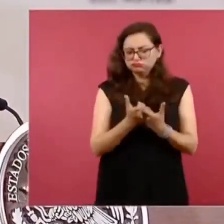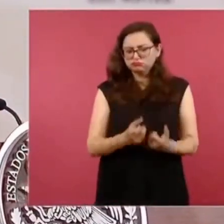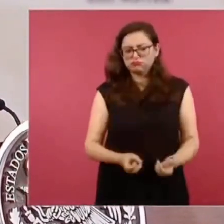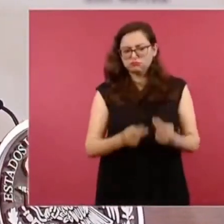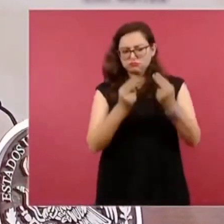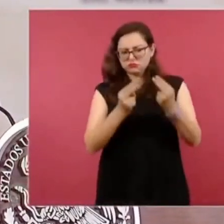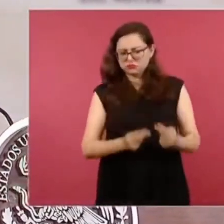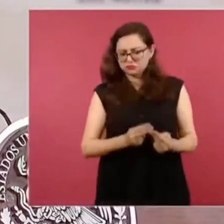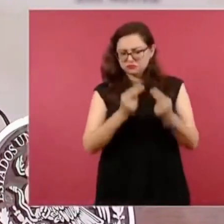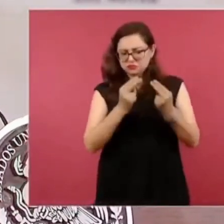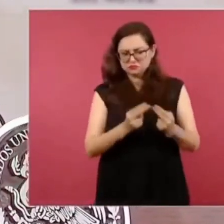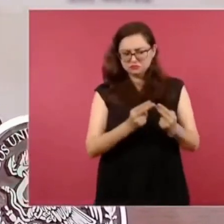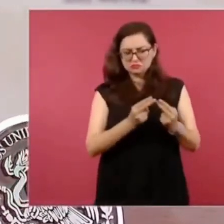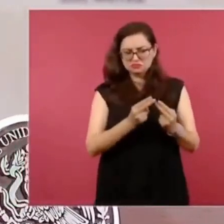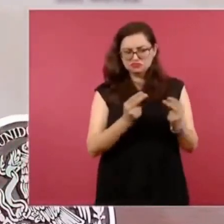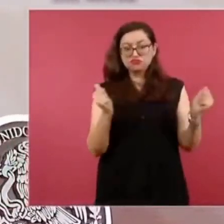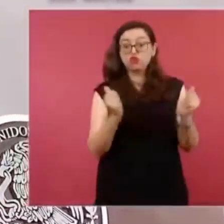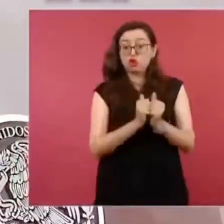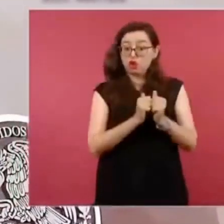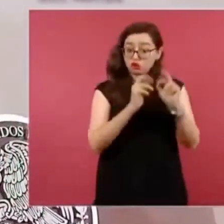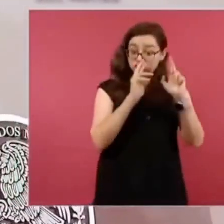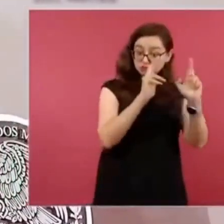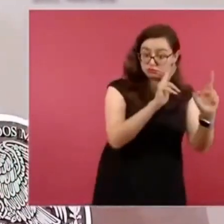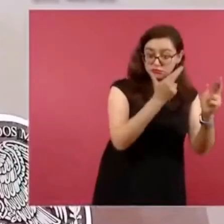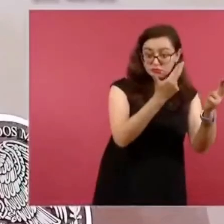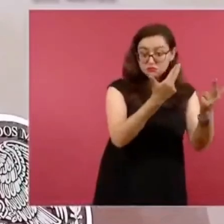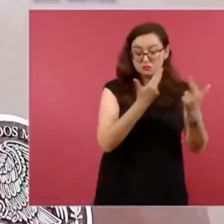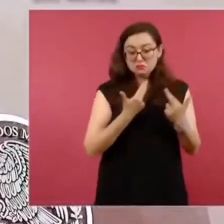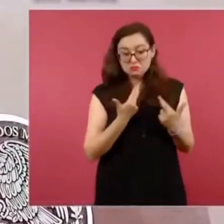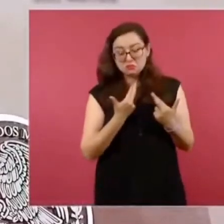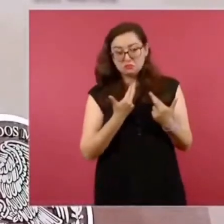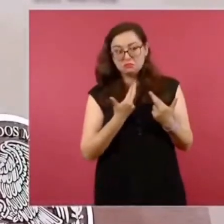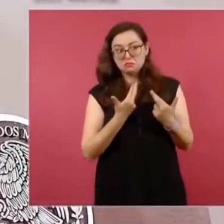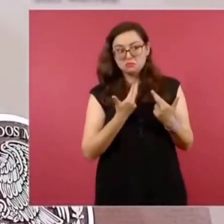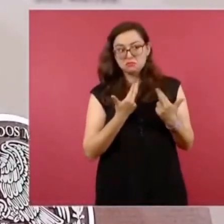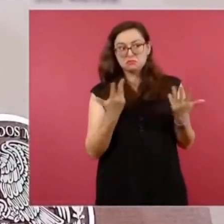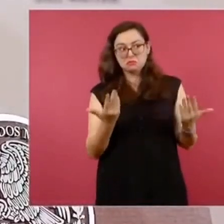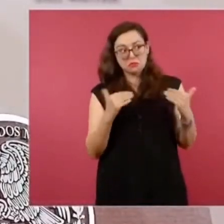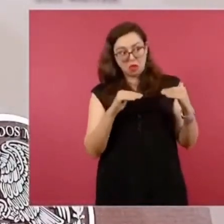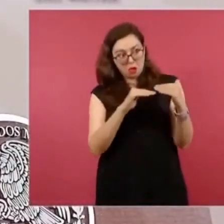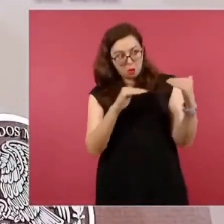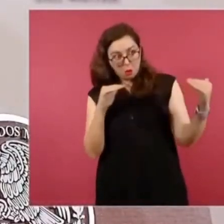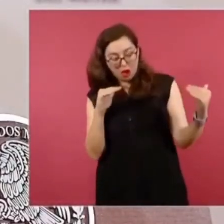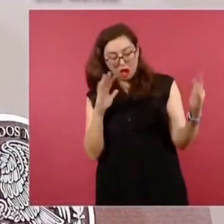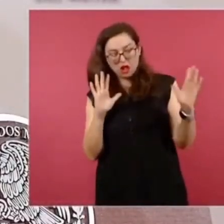y al mismo tiempo hay respeto a nuestra soberanía,